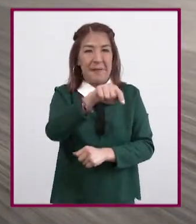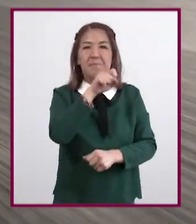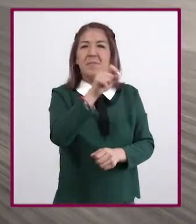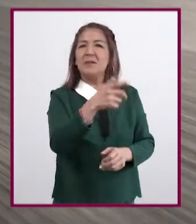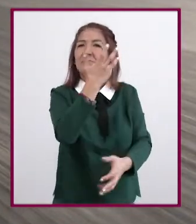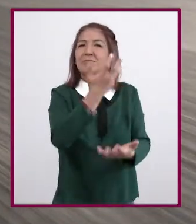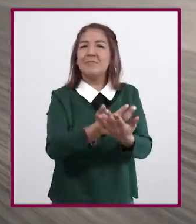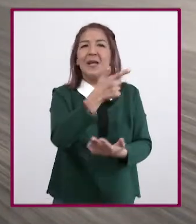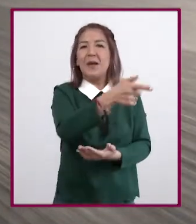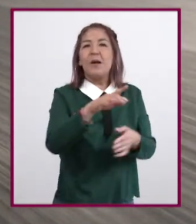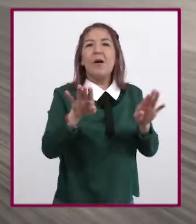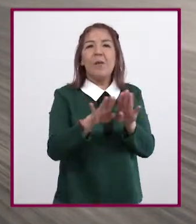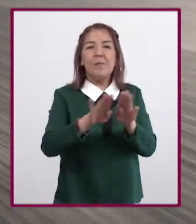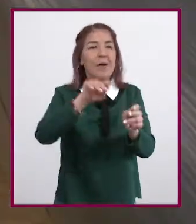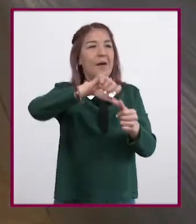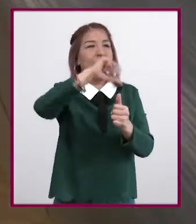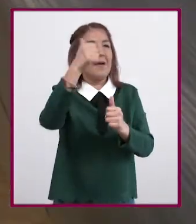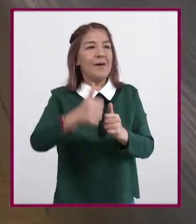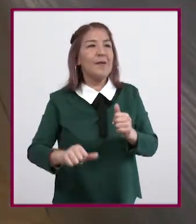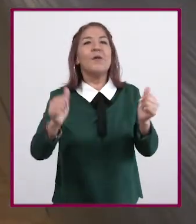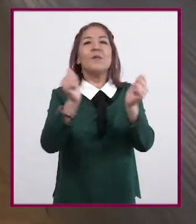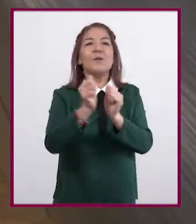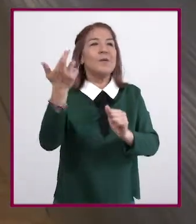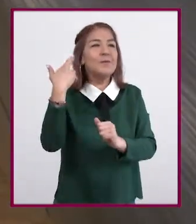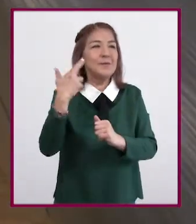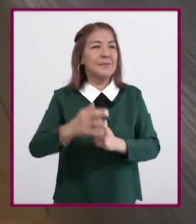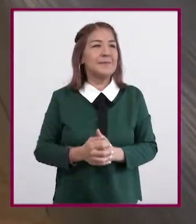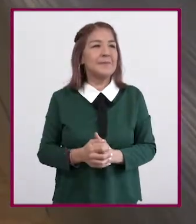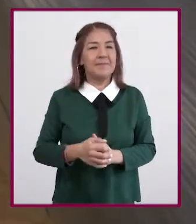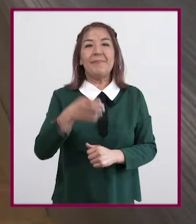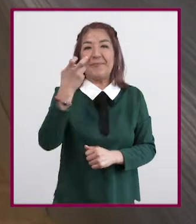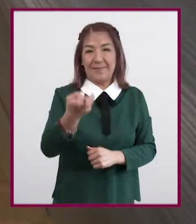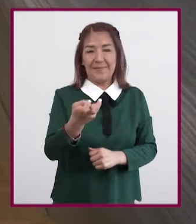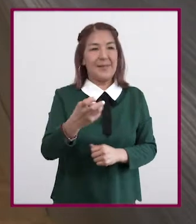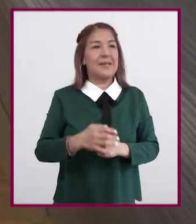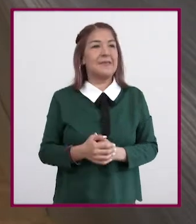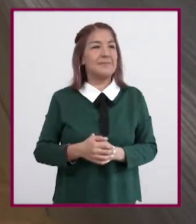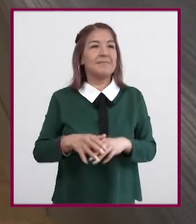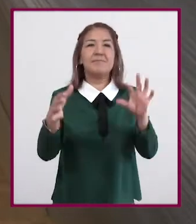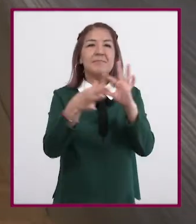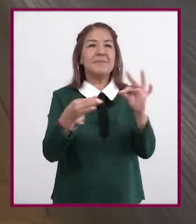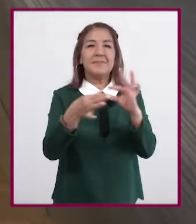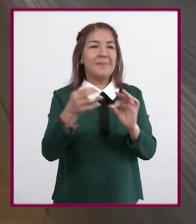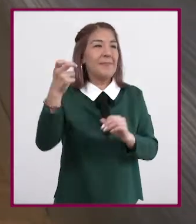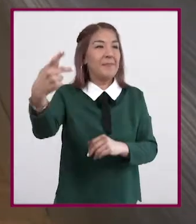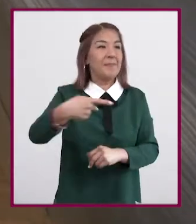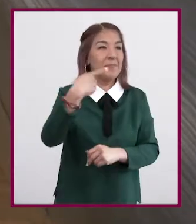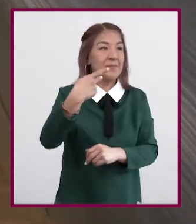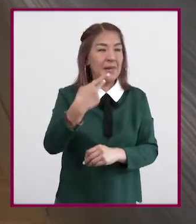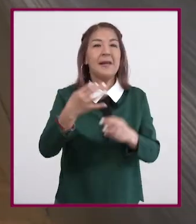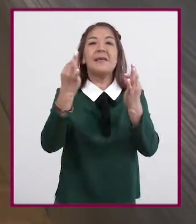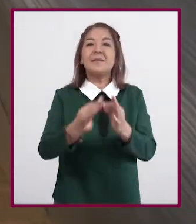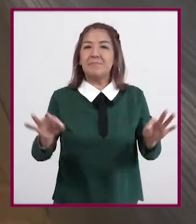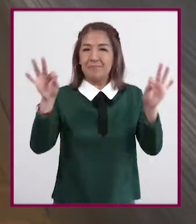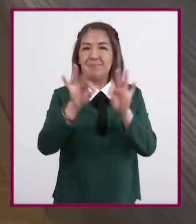se convirtiera en una escultura, en un objeto sonoro. Entonces, bueno, en realidad la pregunta que me haces es muy importante, que para que